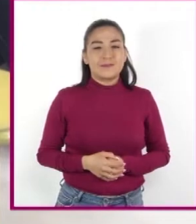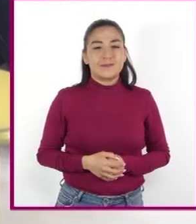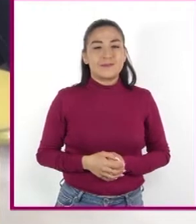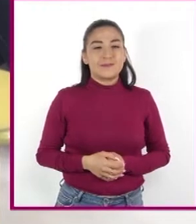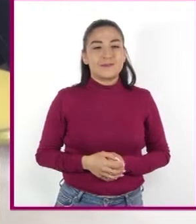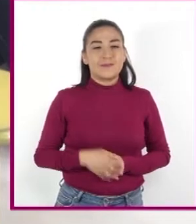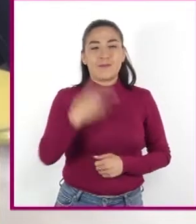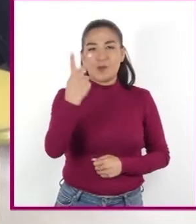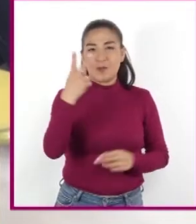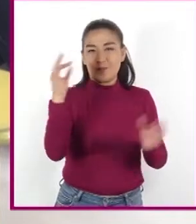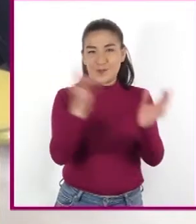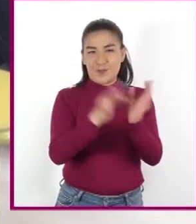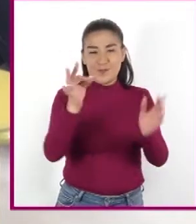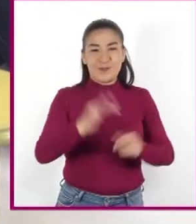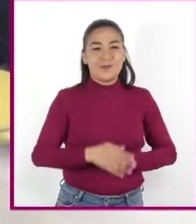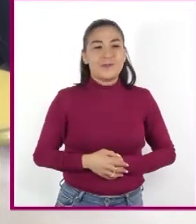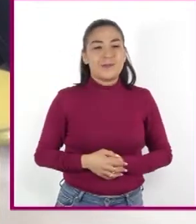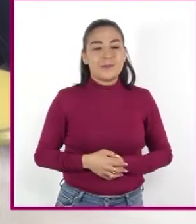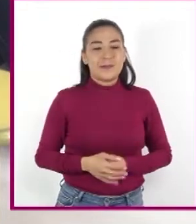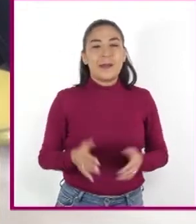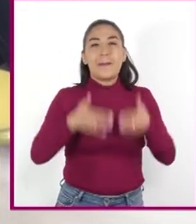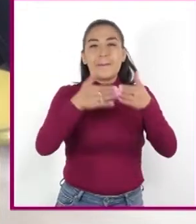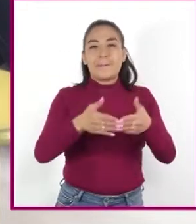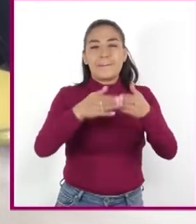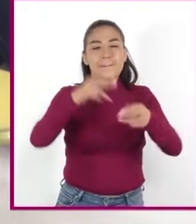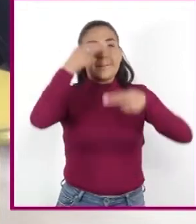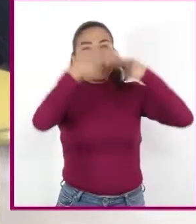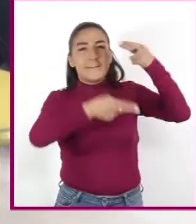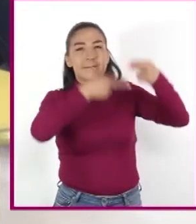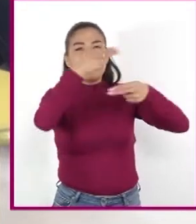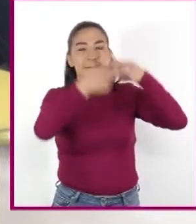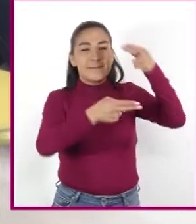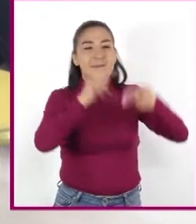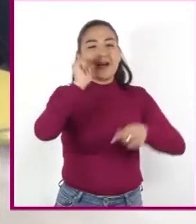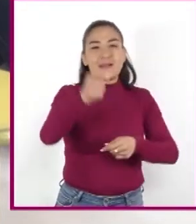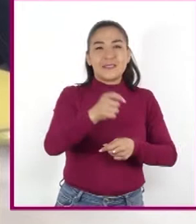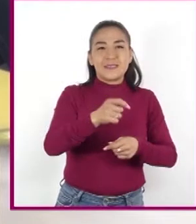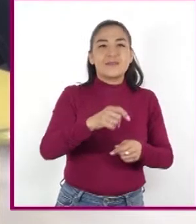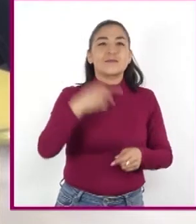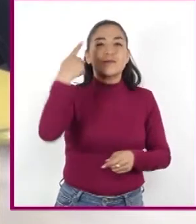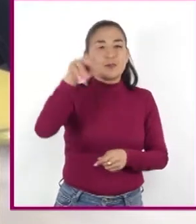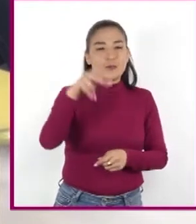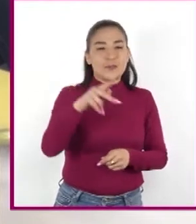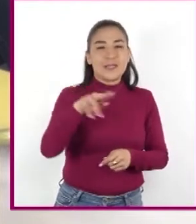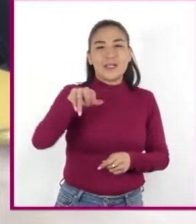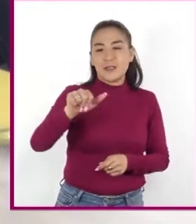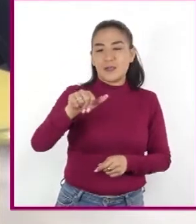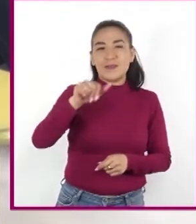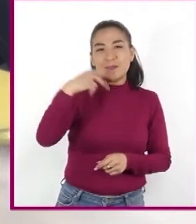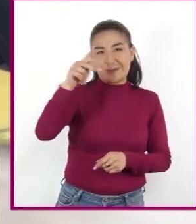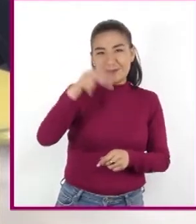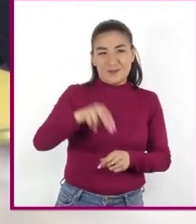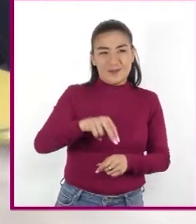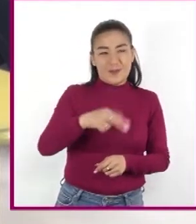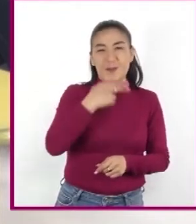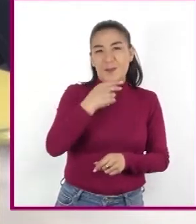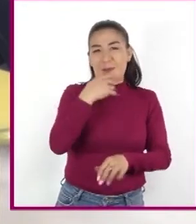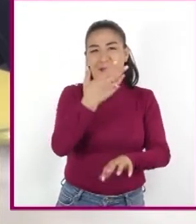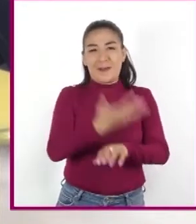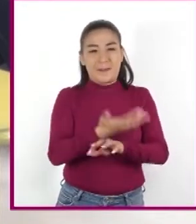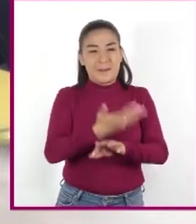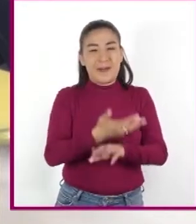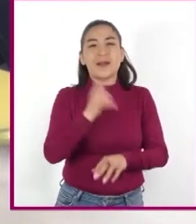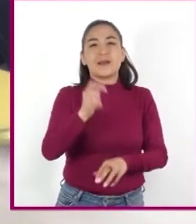Por 2 puntos. Es el barco de vapor inventado por el norteamericano Robert Fulton durante la primera